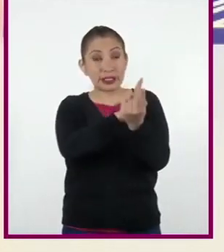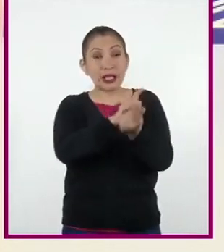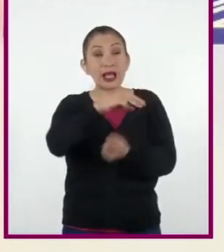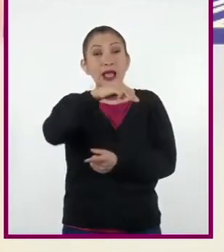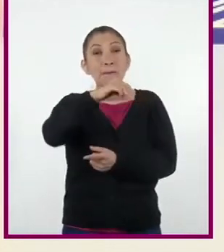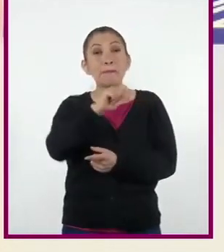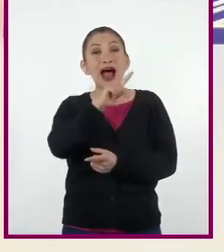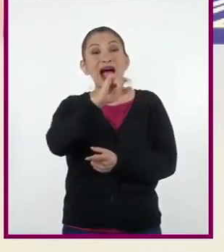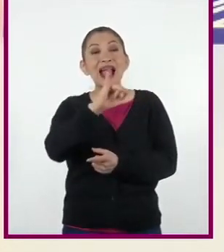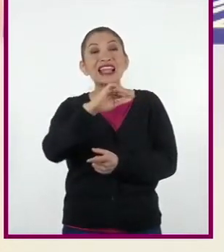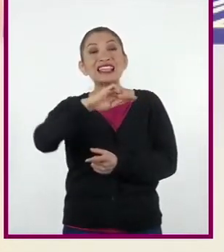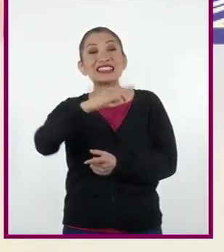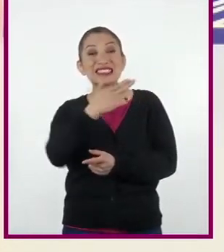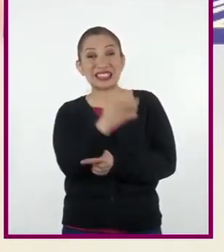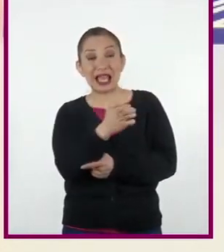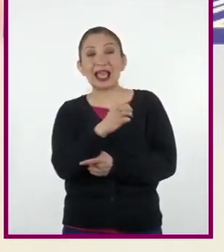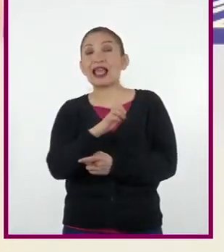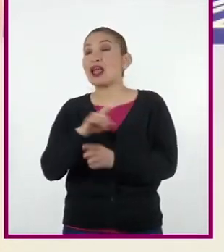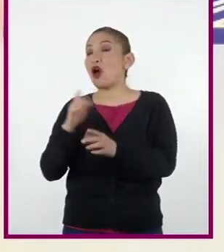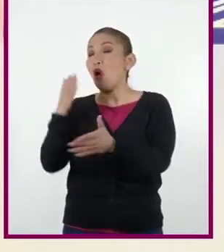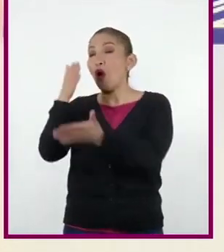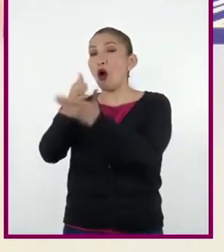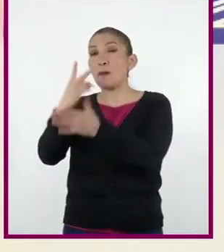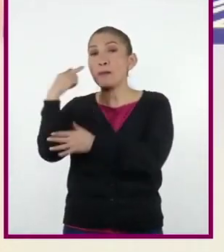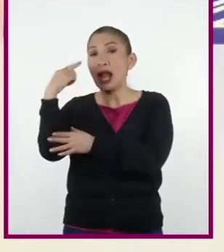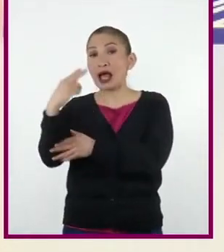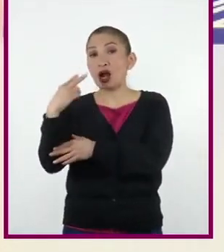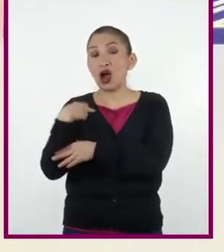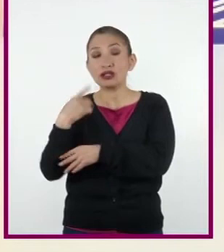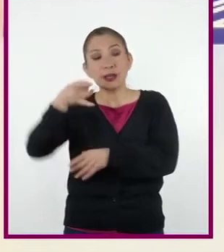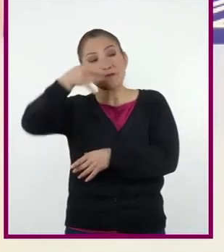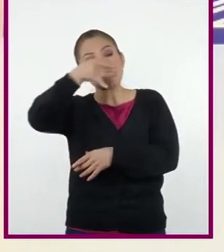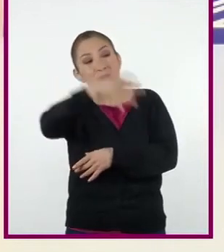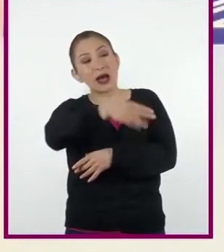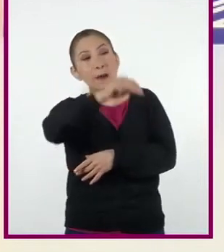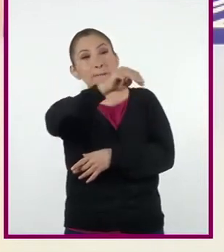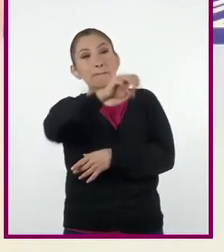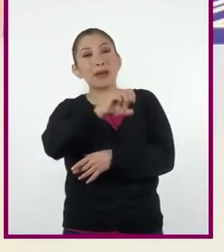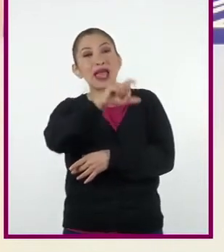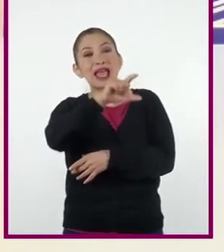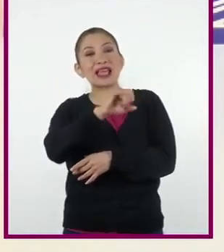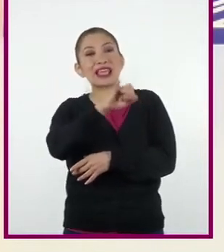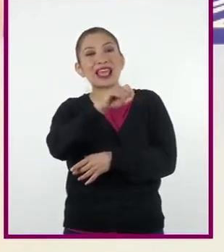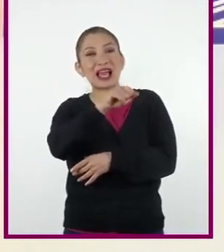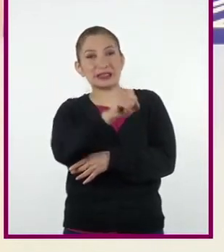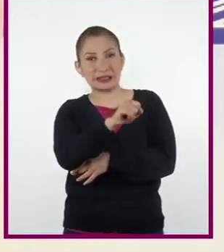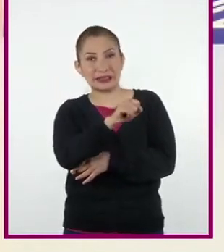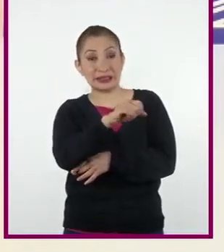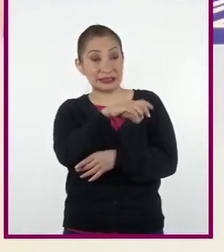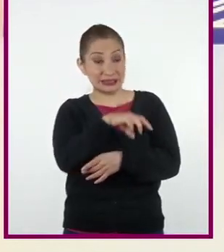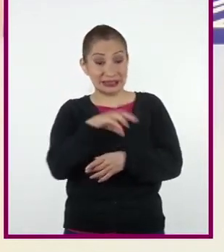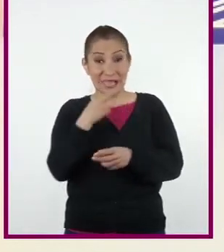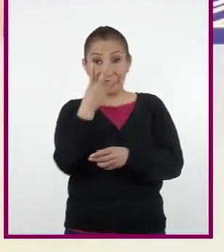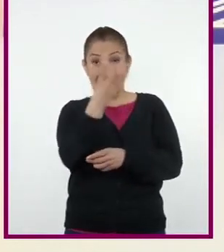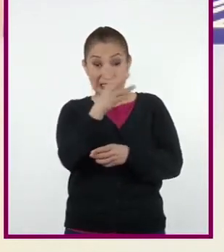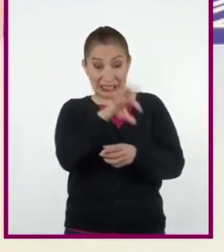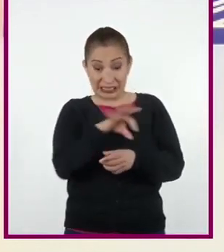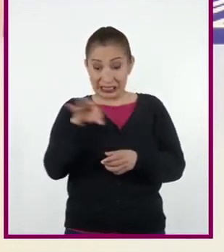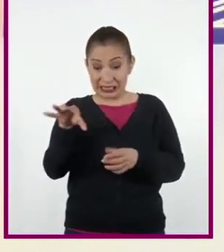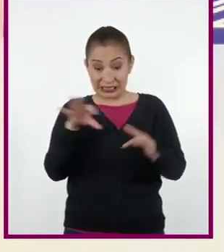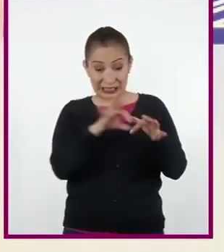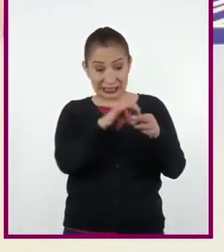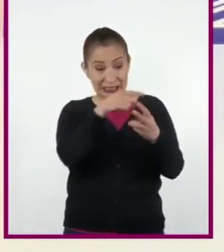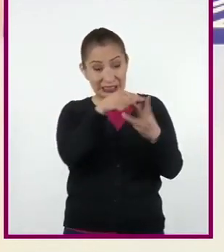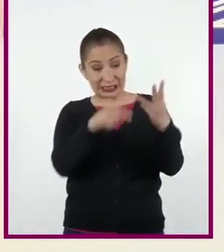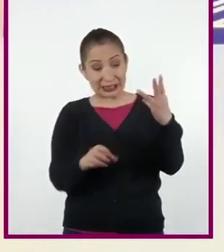Malinche, cuando llega a Veracruz y la victoria sobre los mexicas. Todos esos hechos juntos forman